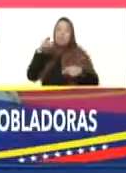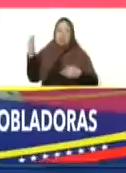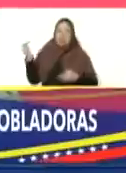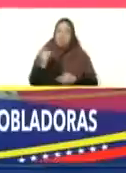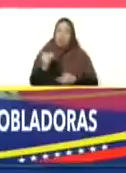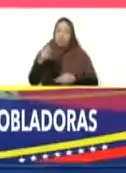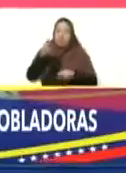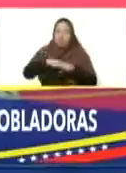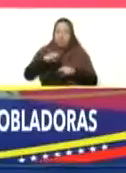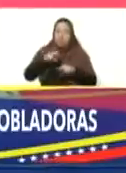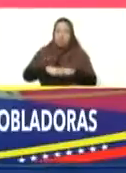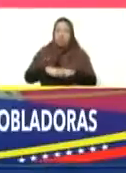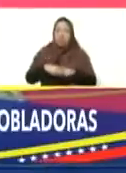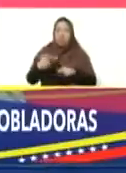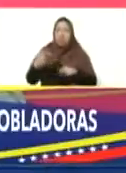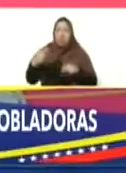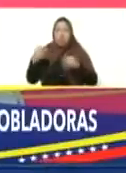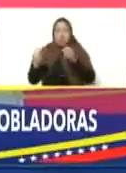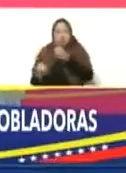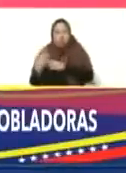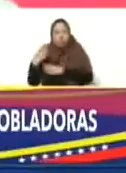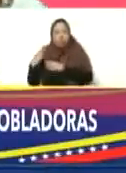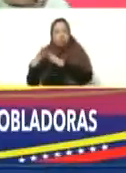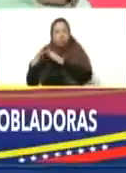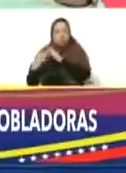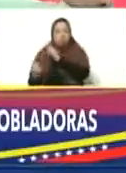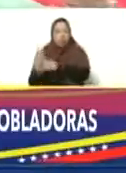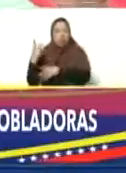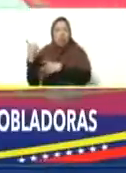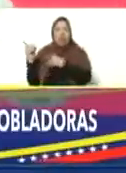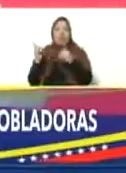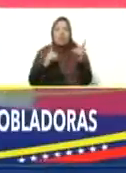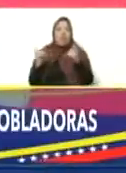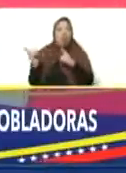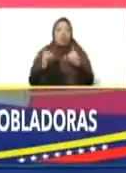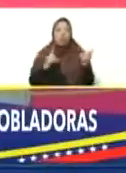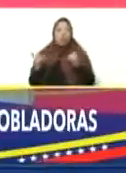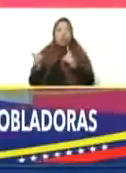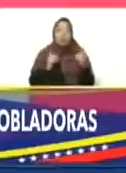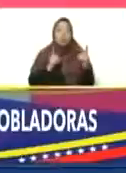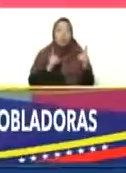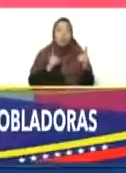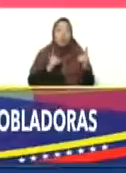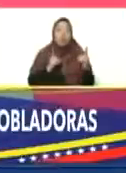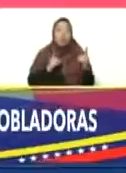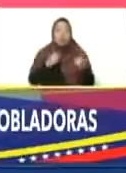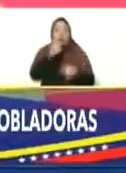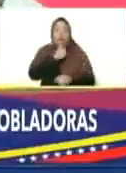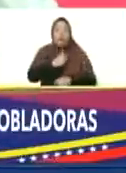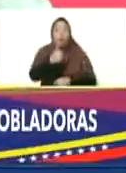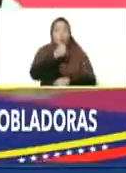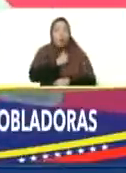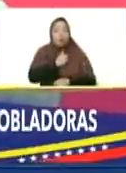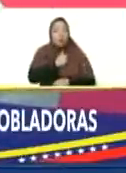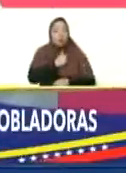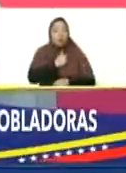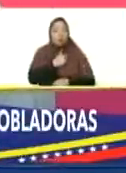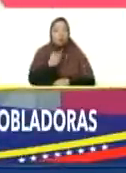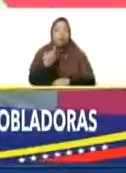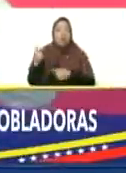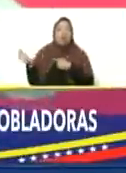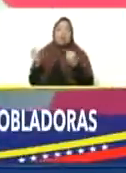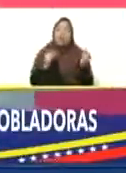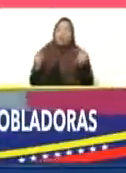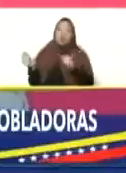acá entramos a miraflores y empezó un diálogo el diálogo de la resistencia y de ese diálogo